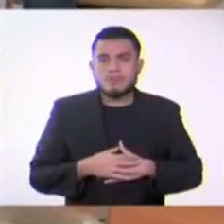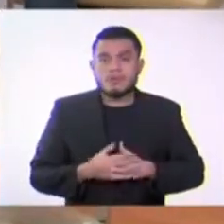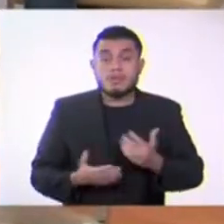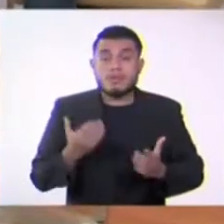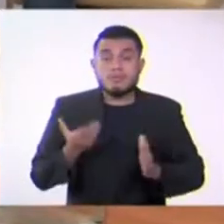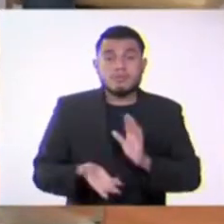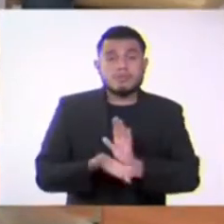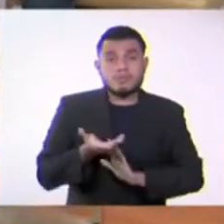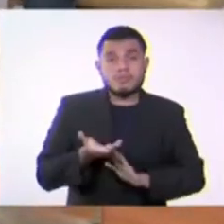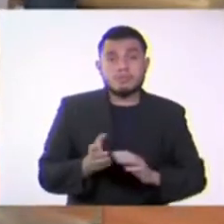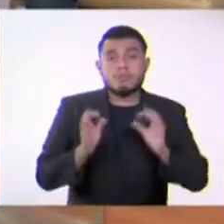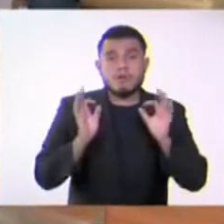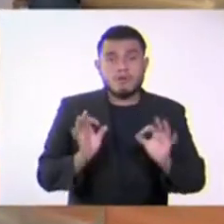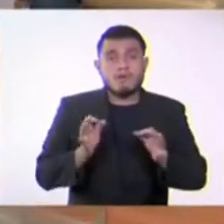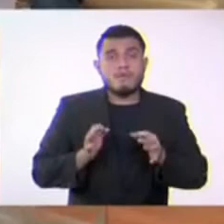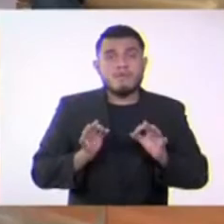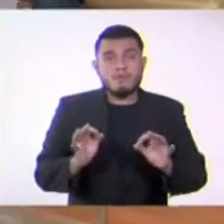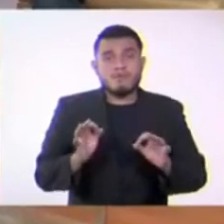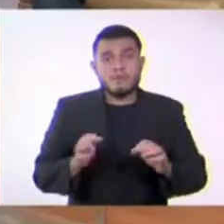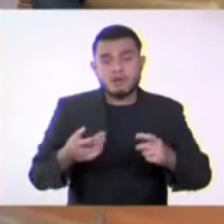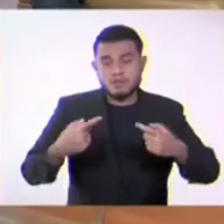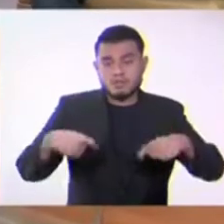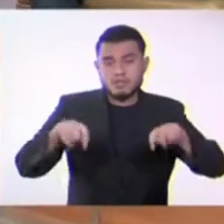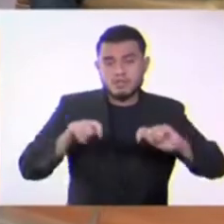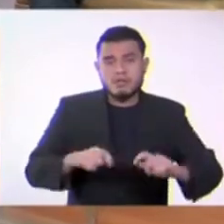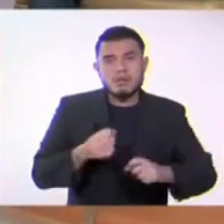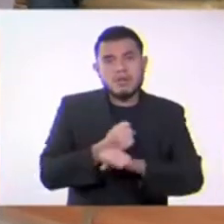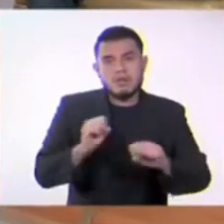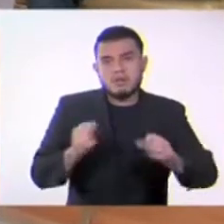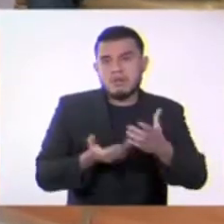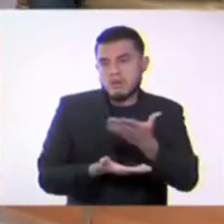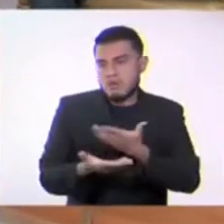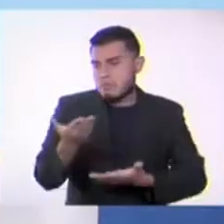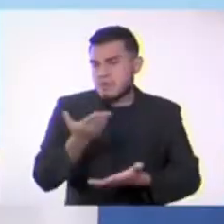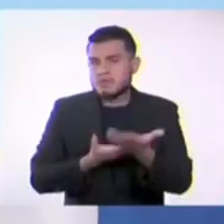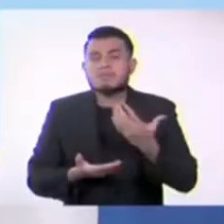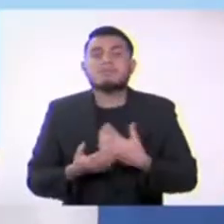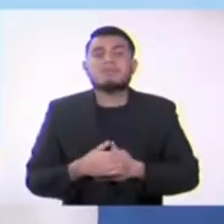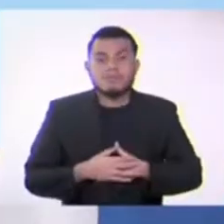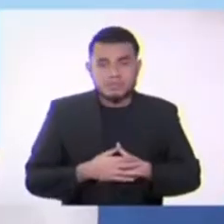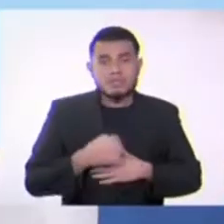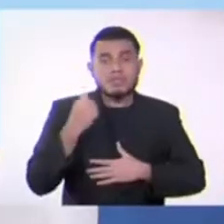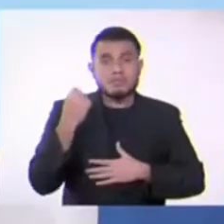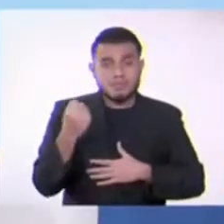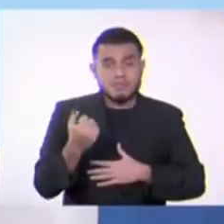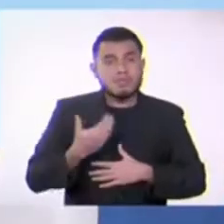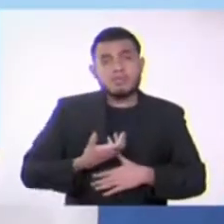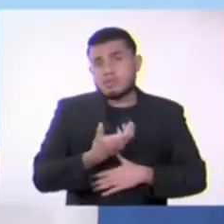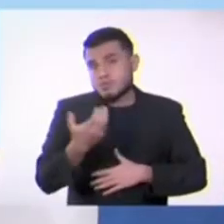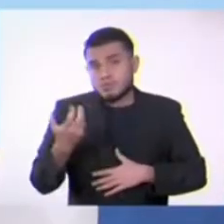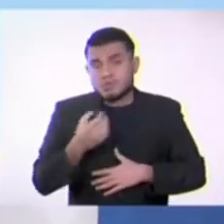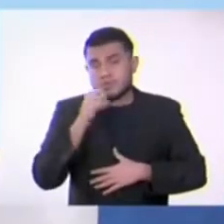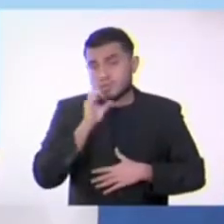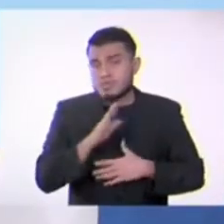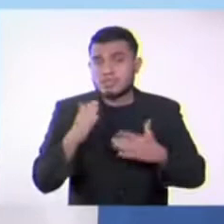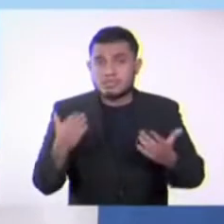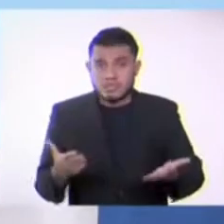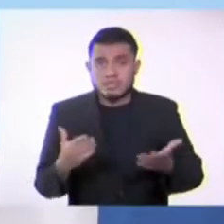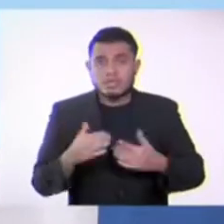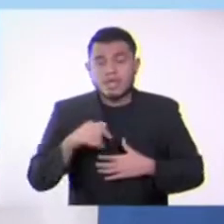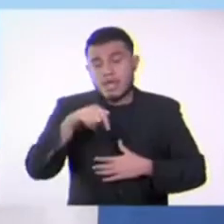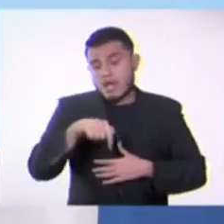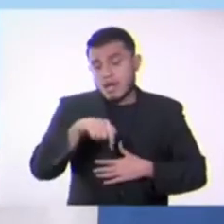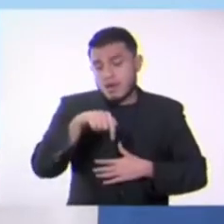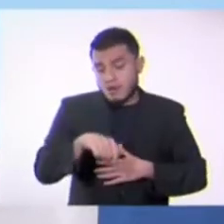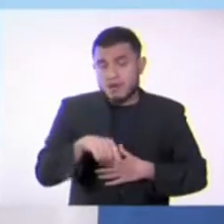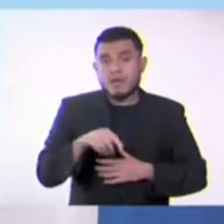desarrolla de mayor forma los tratados de libre comercio, Candy. Así es. Importante situar que el eje que versa ahora en